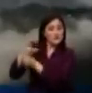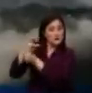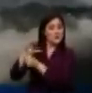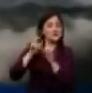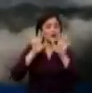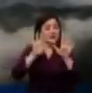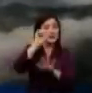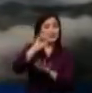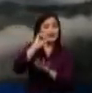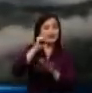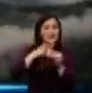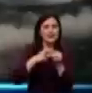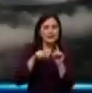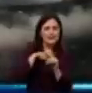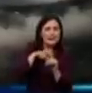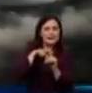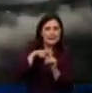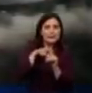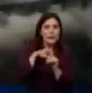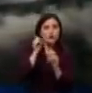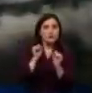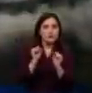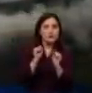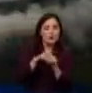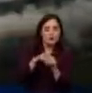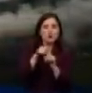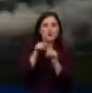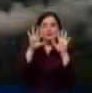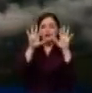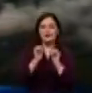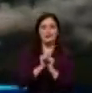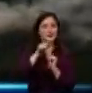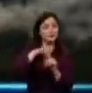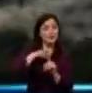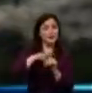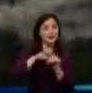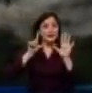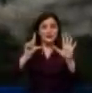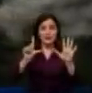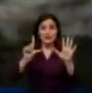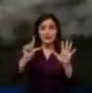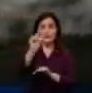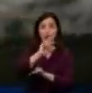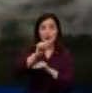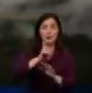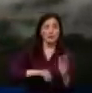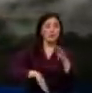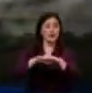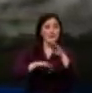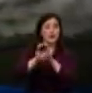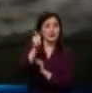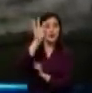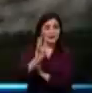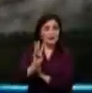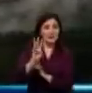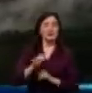grados centígrados, subió un poquito más la temperatura, ¿no? La mínima de hoy, 7 grados, una máxima de 16